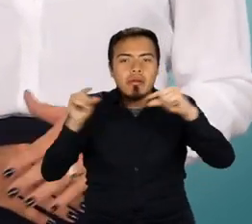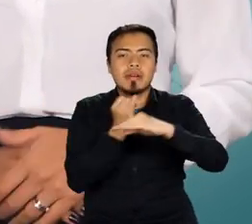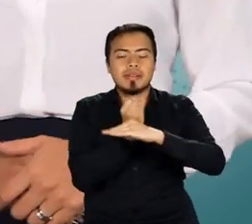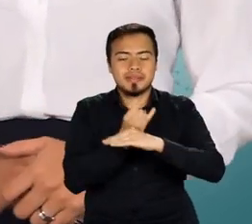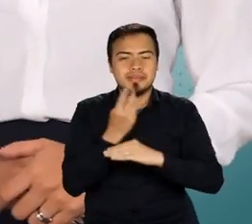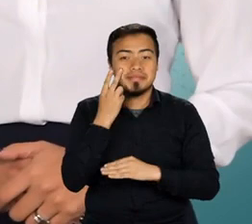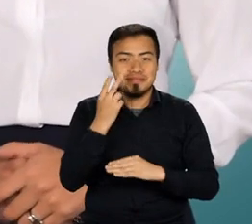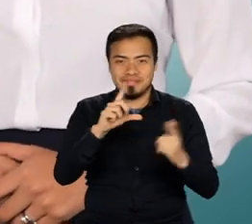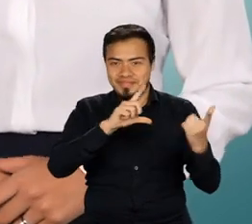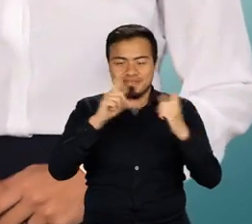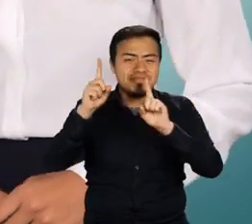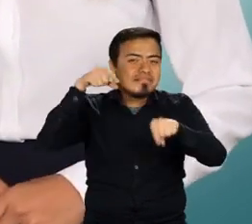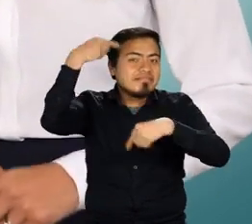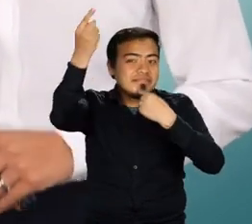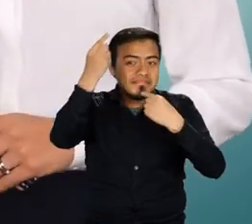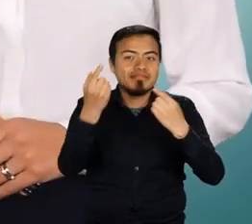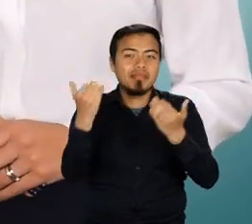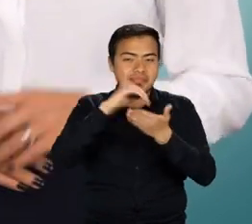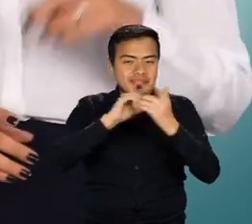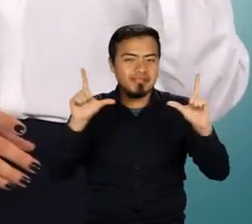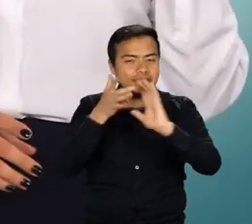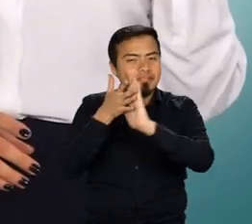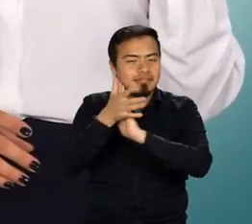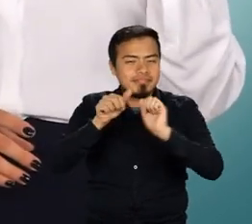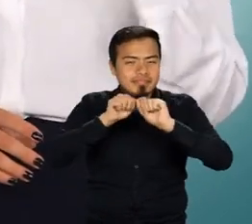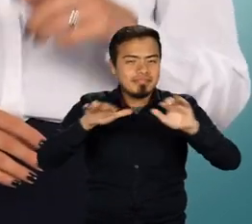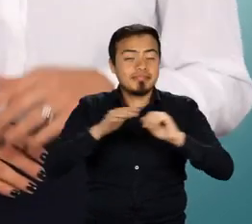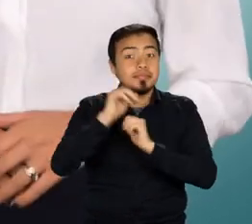por hoy. Nos veremos en una próxima emisión. Y